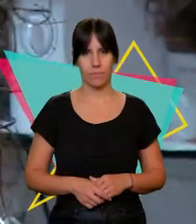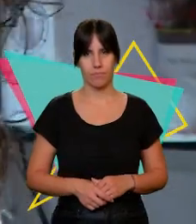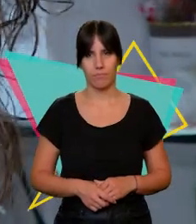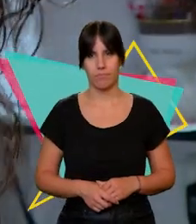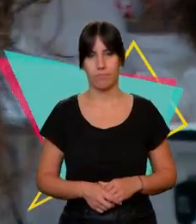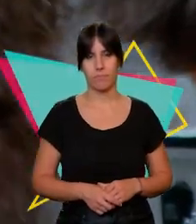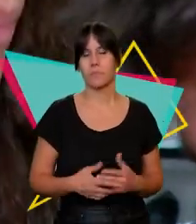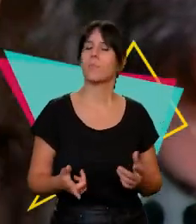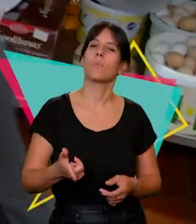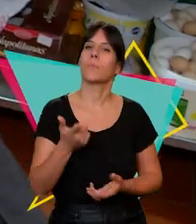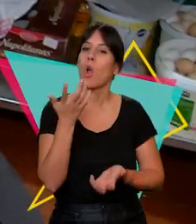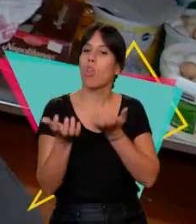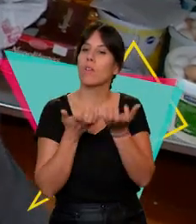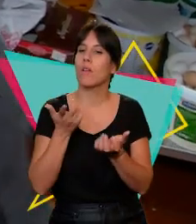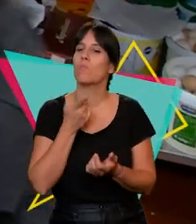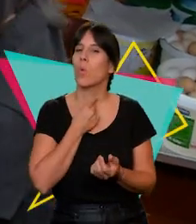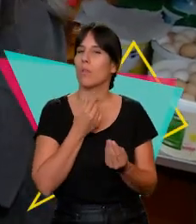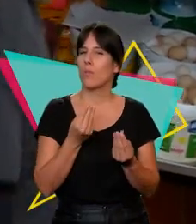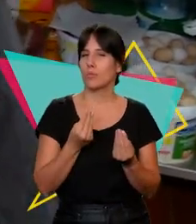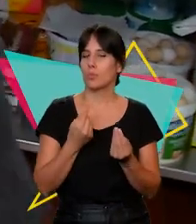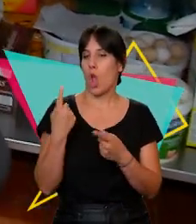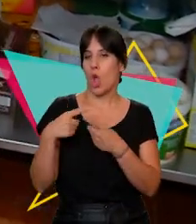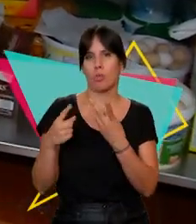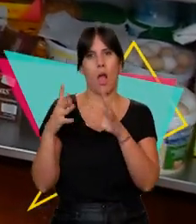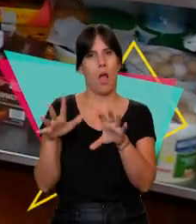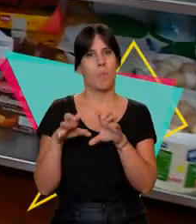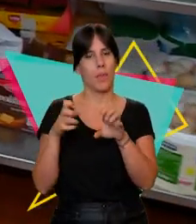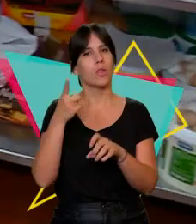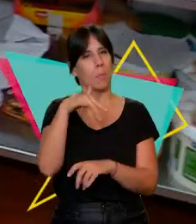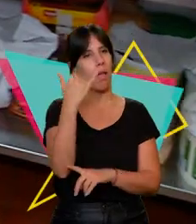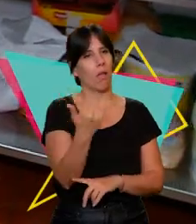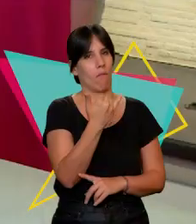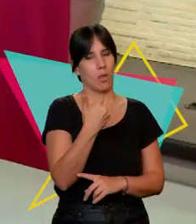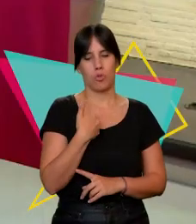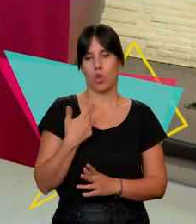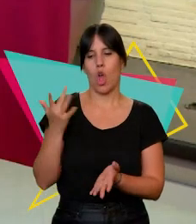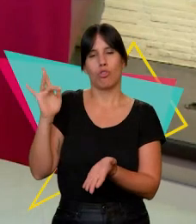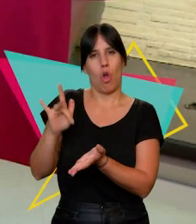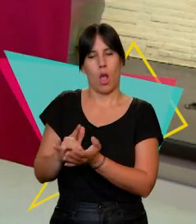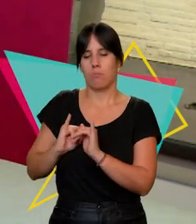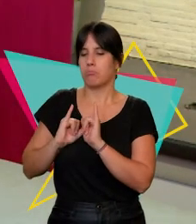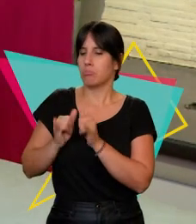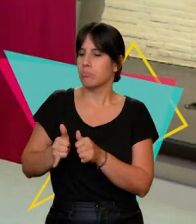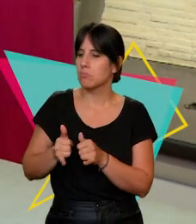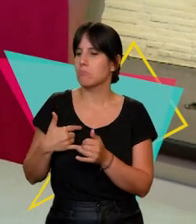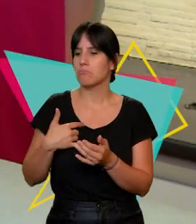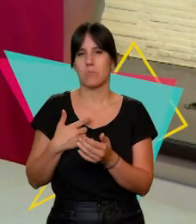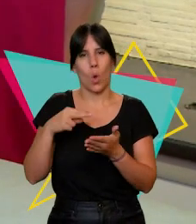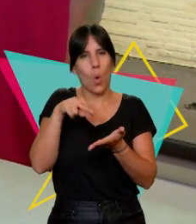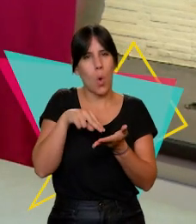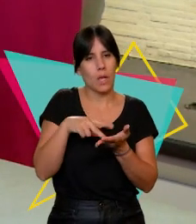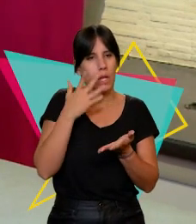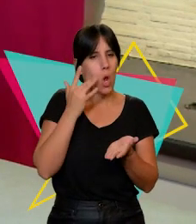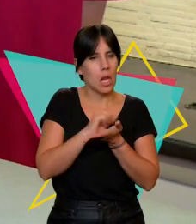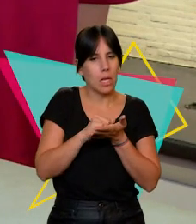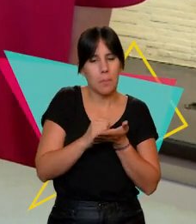Pues me gusta mucho cocinar porque así aprendo las cosas con mis compañeros y mis jefes. Yo llego a mi sitio, me pongo a limpiar los cubiertos,